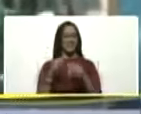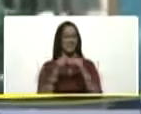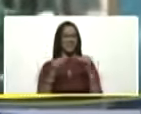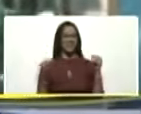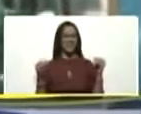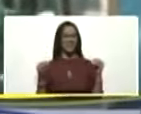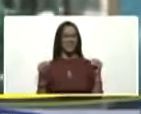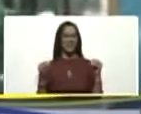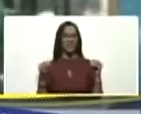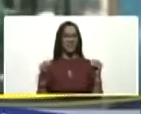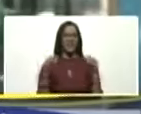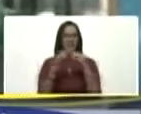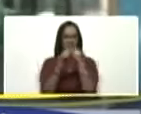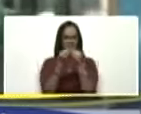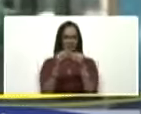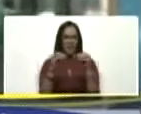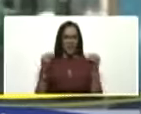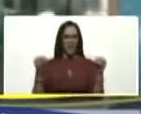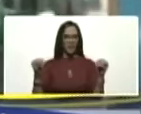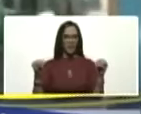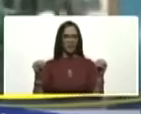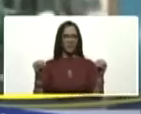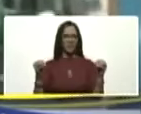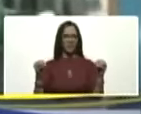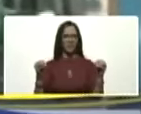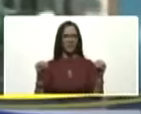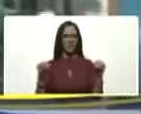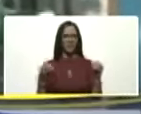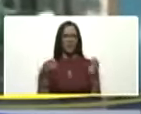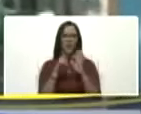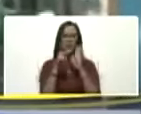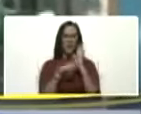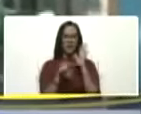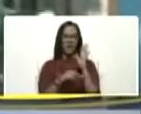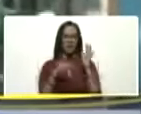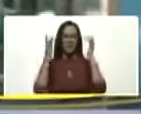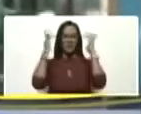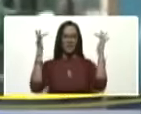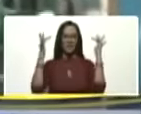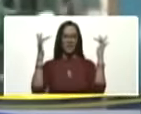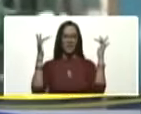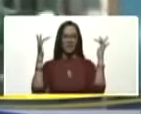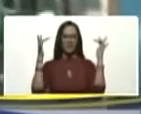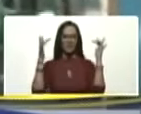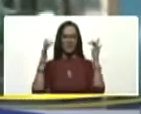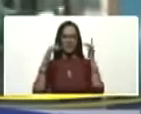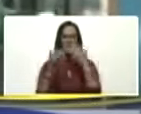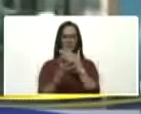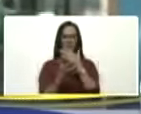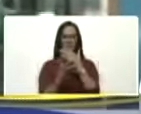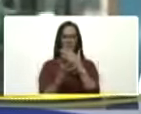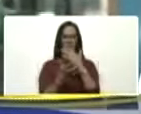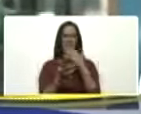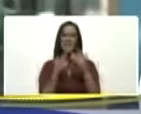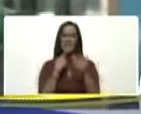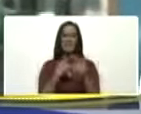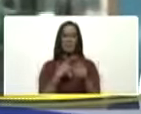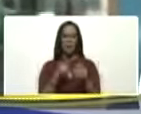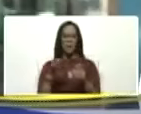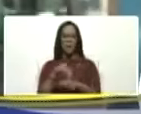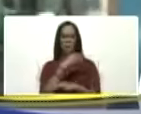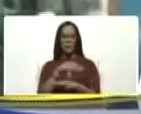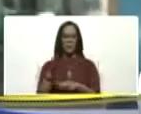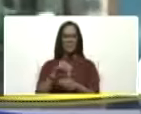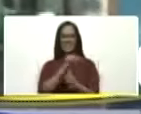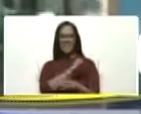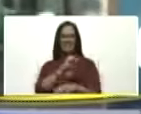metes esta frase en un programa de inteligencia artificial y le dices, ponle música de